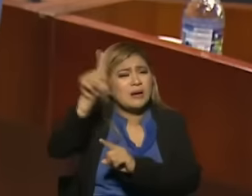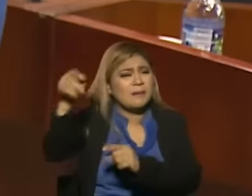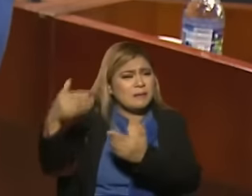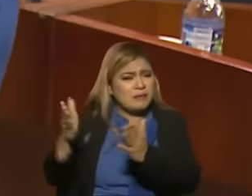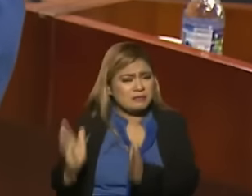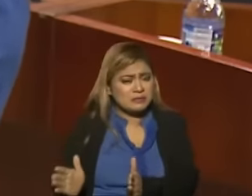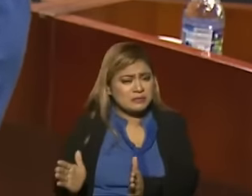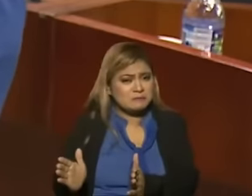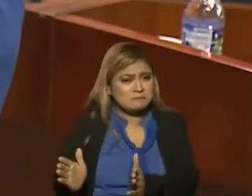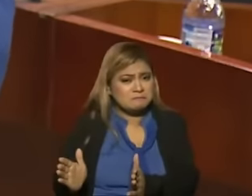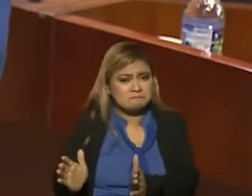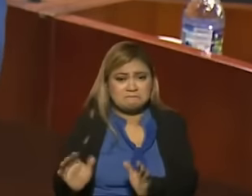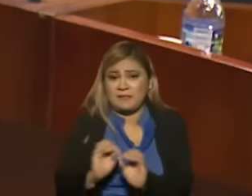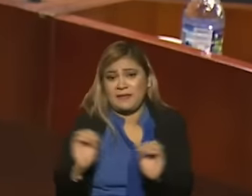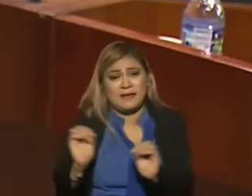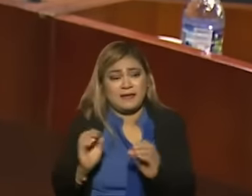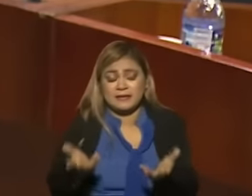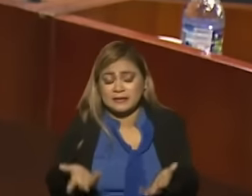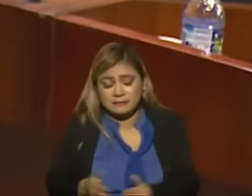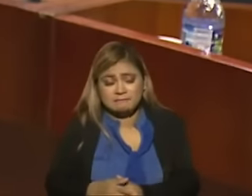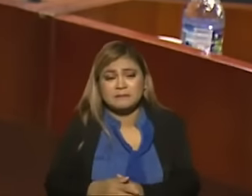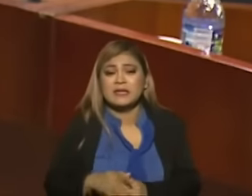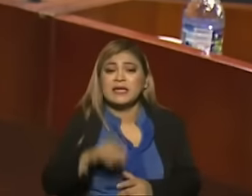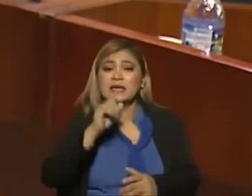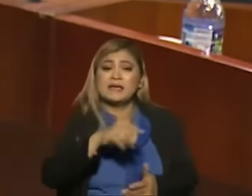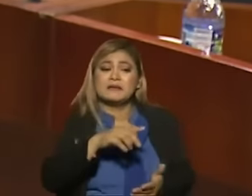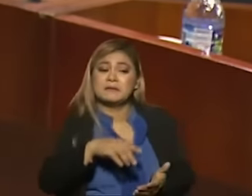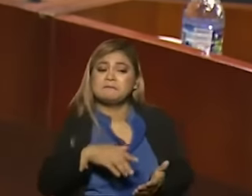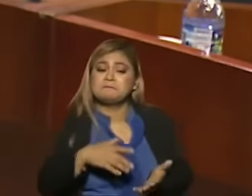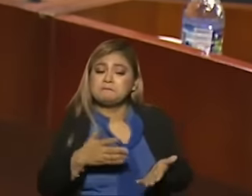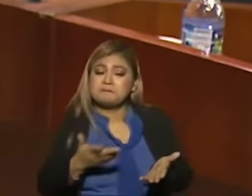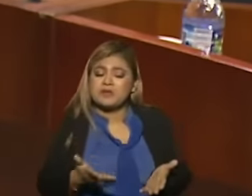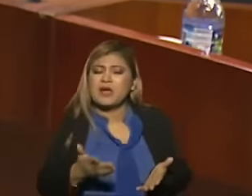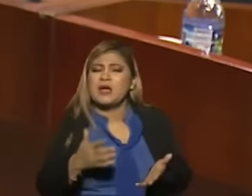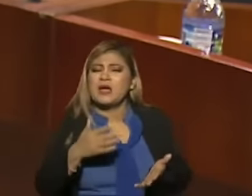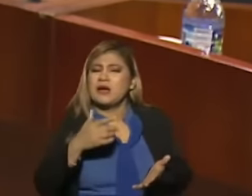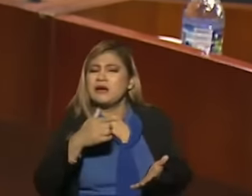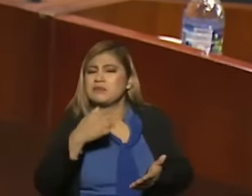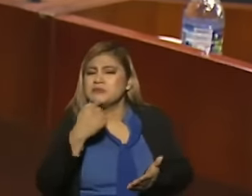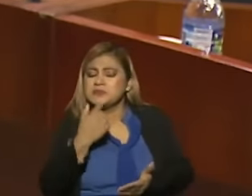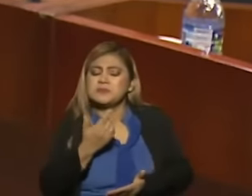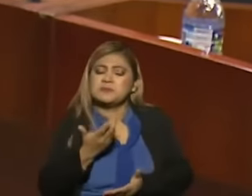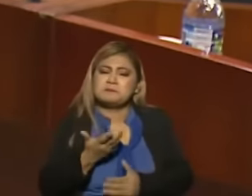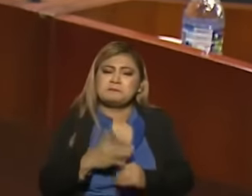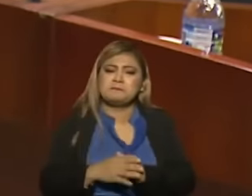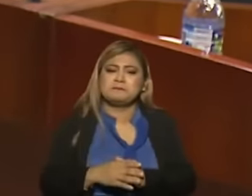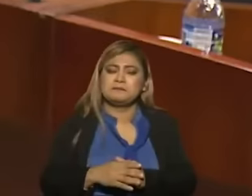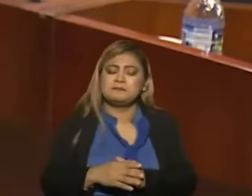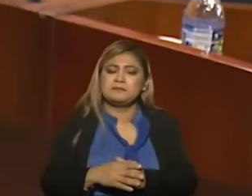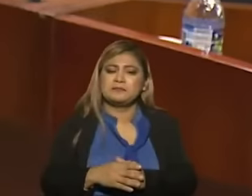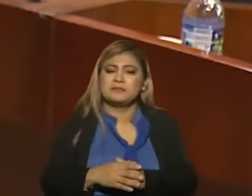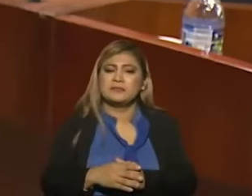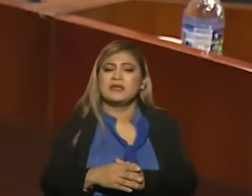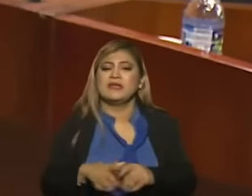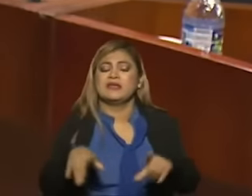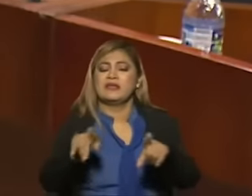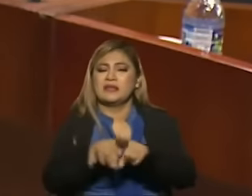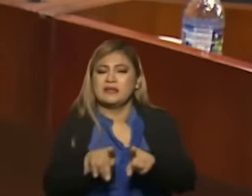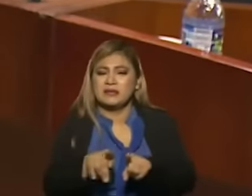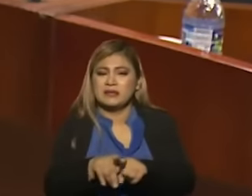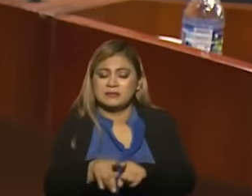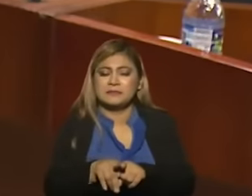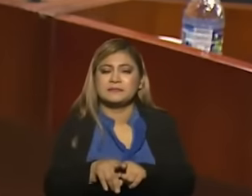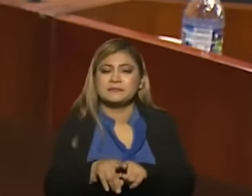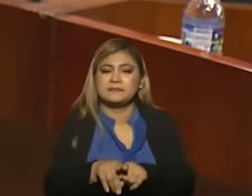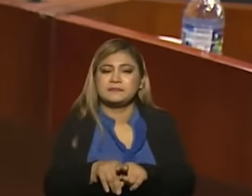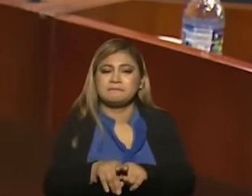tratados Torrijos-Carter, que fueron ampliamente aprobados por la ciudadanía, más allá de cualquier consideración que yo pueda hacer, y revestidos de completa